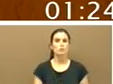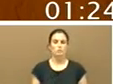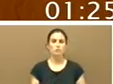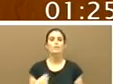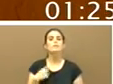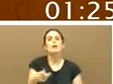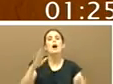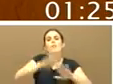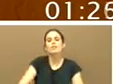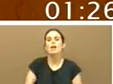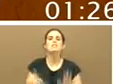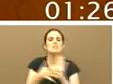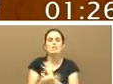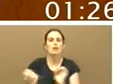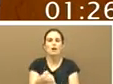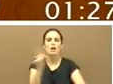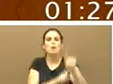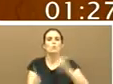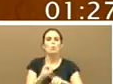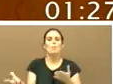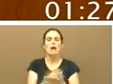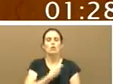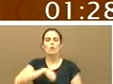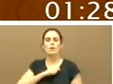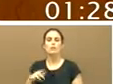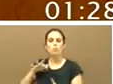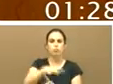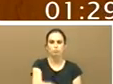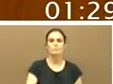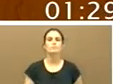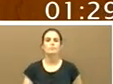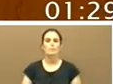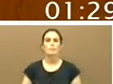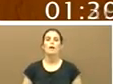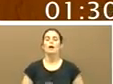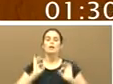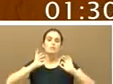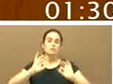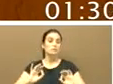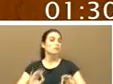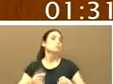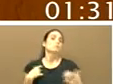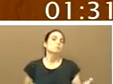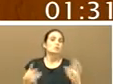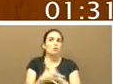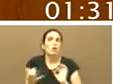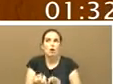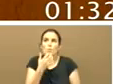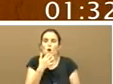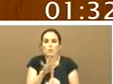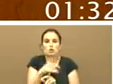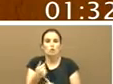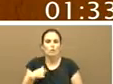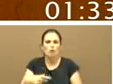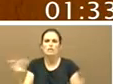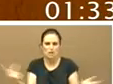generan grave problema a toda España. Esto supone que asistamos a hechos verdaderamente graves, no